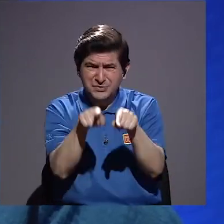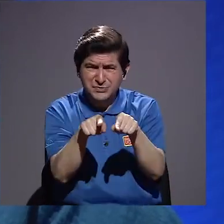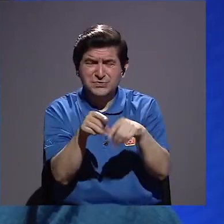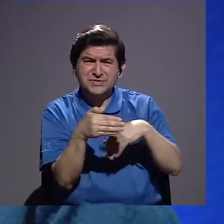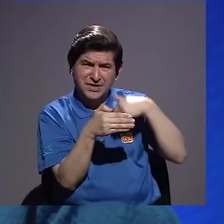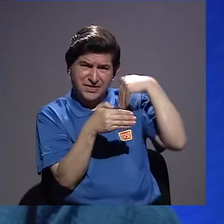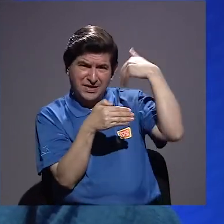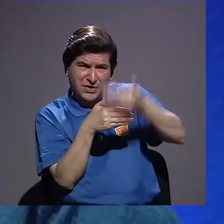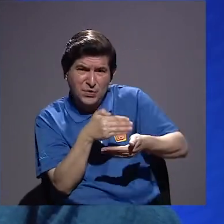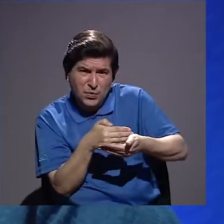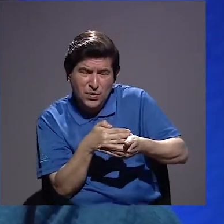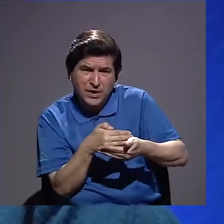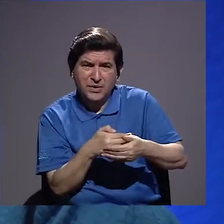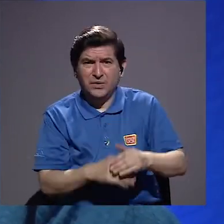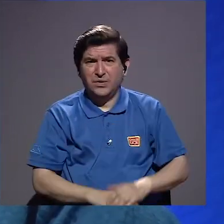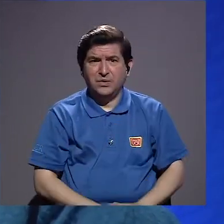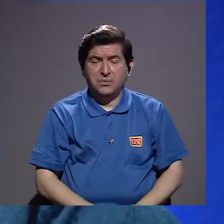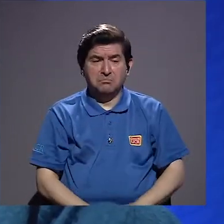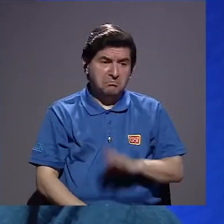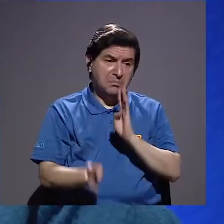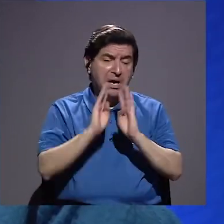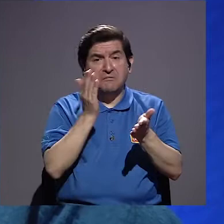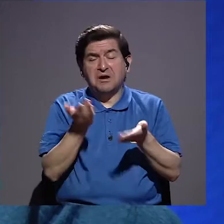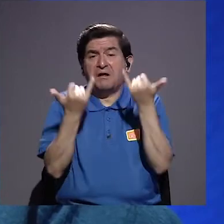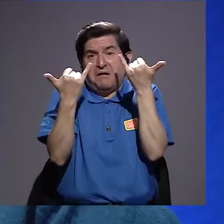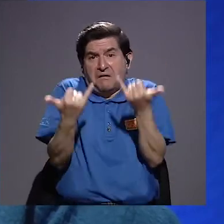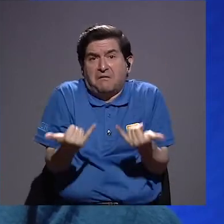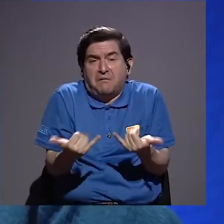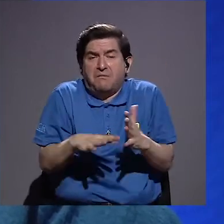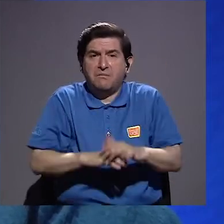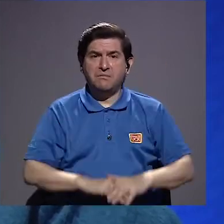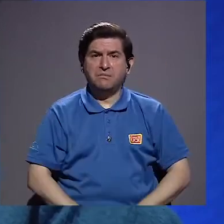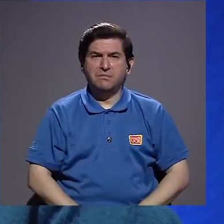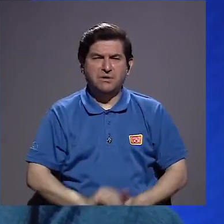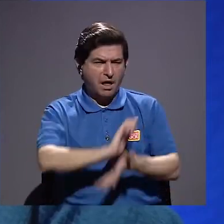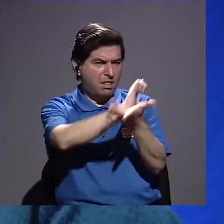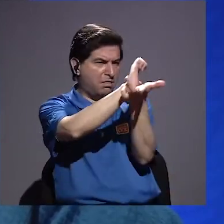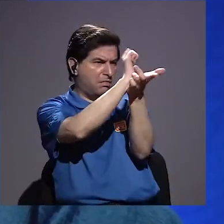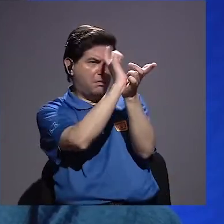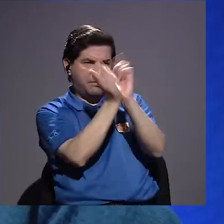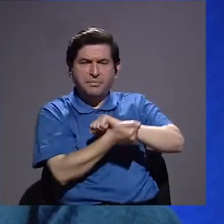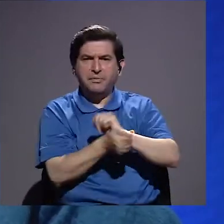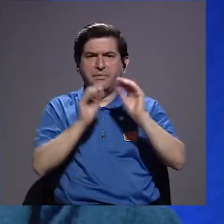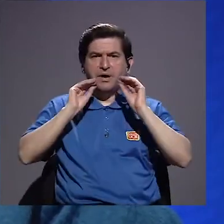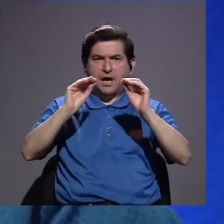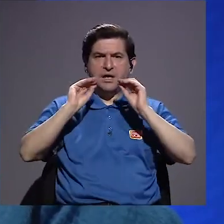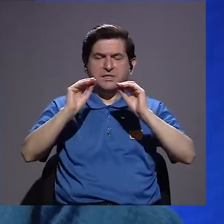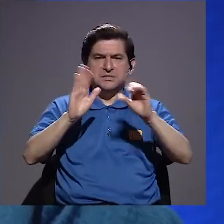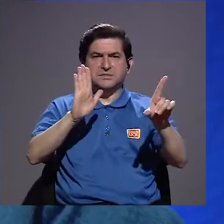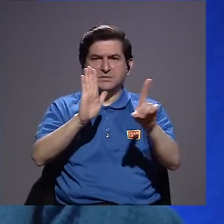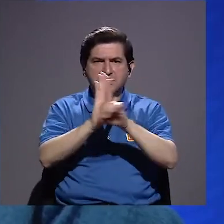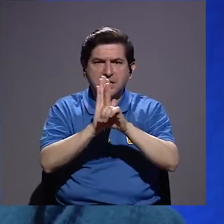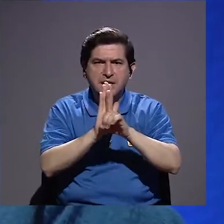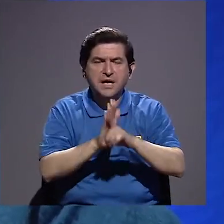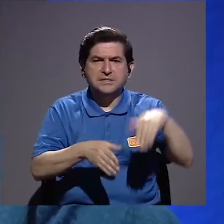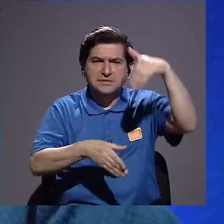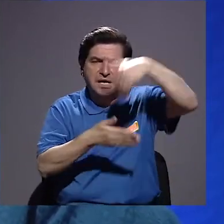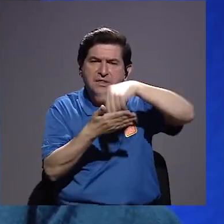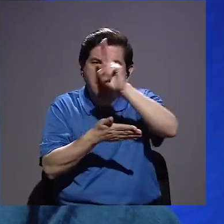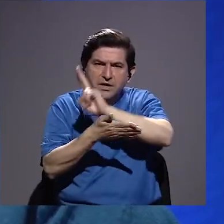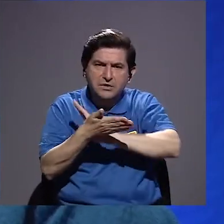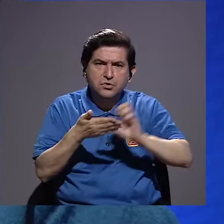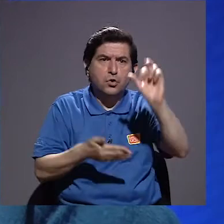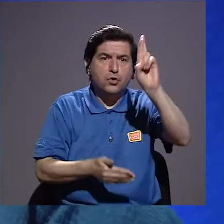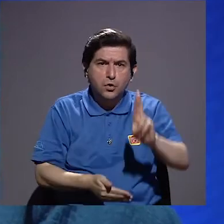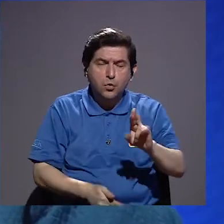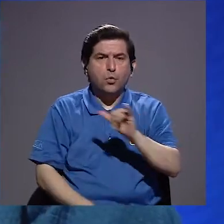dado cambios a partir de esto? ¿Podríamos hablar ahora de que se ha transformado la enseñanza del derecho